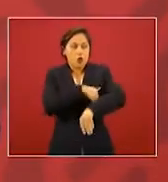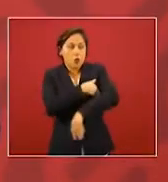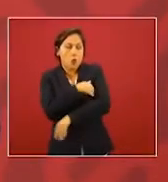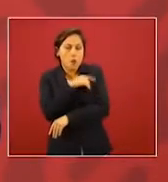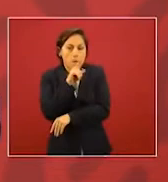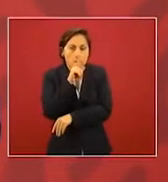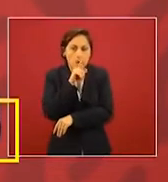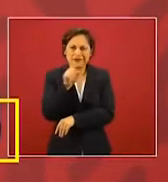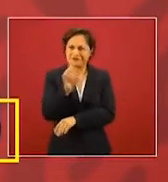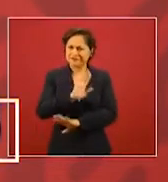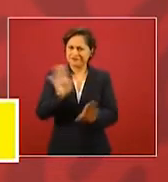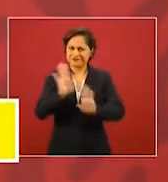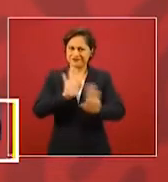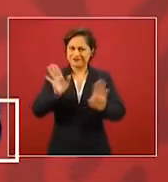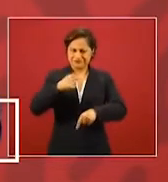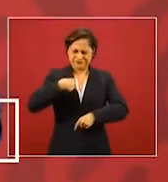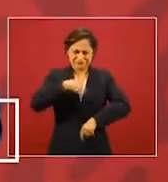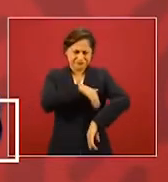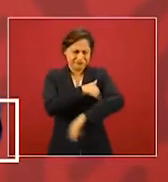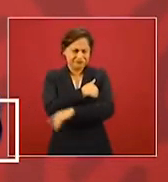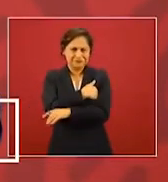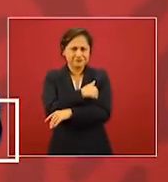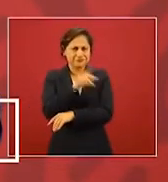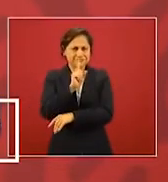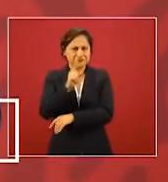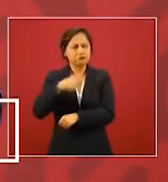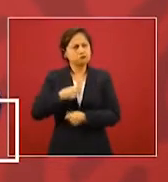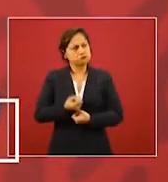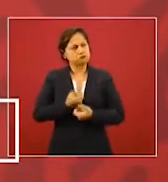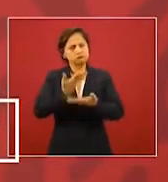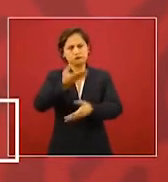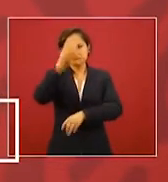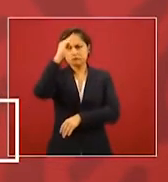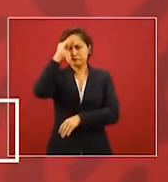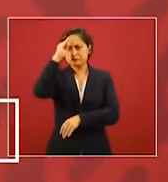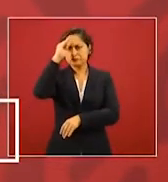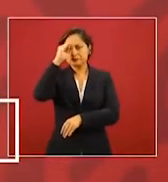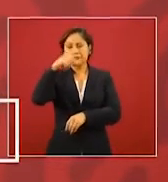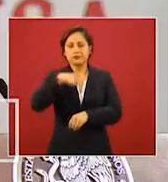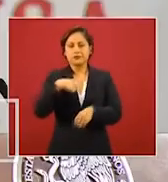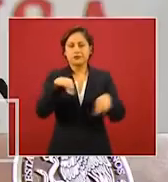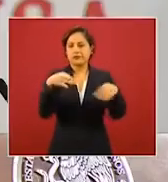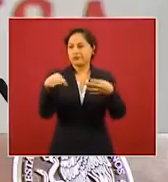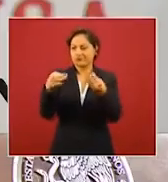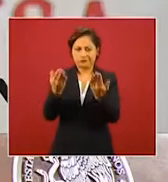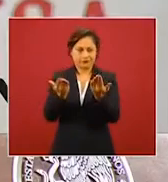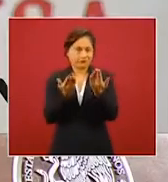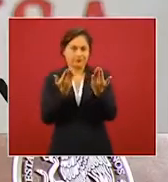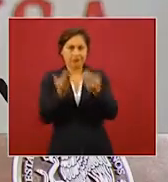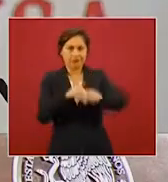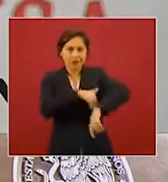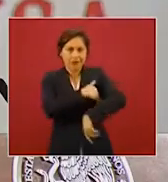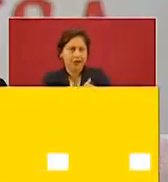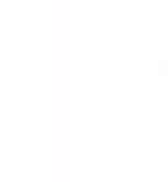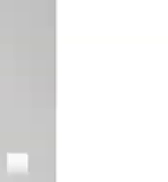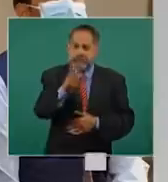El presidente Andrés Manuel López Obrador también fue cuestionado al respecto, sin embargo, aseguró que no tuvo oportunidad de